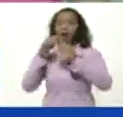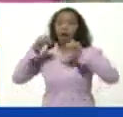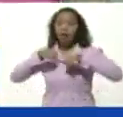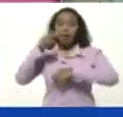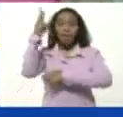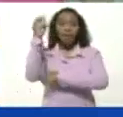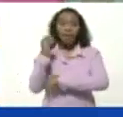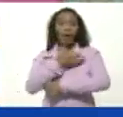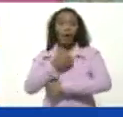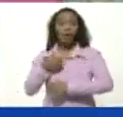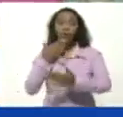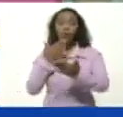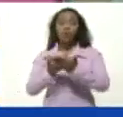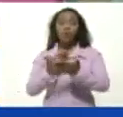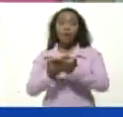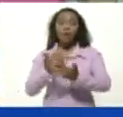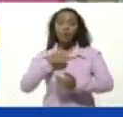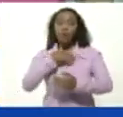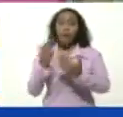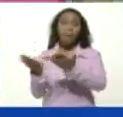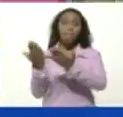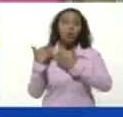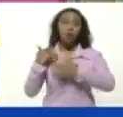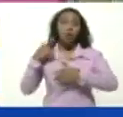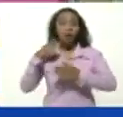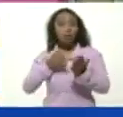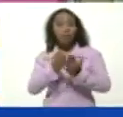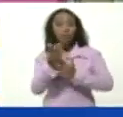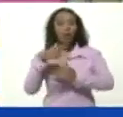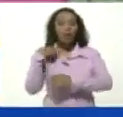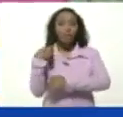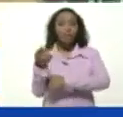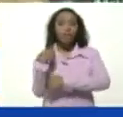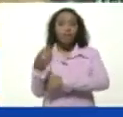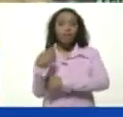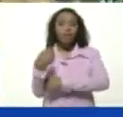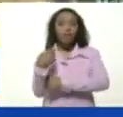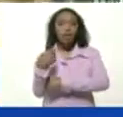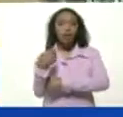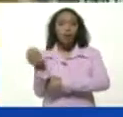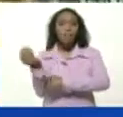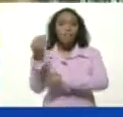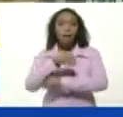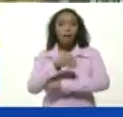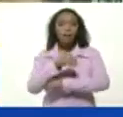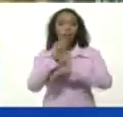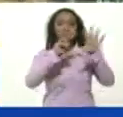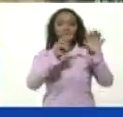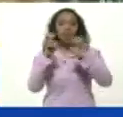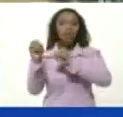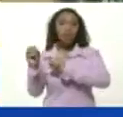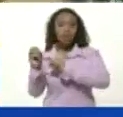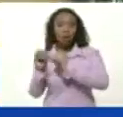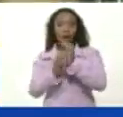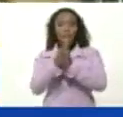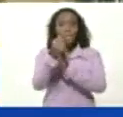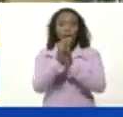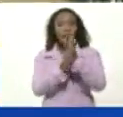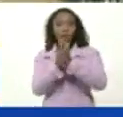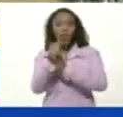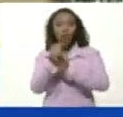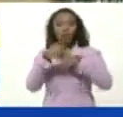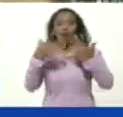Queremos solicitarle que nos respalde a través del financiamiento a más de 700 emprendedores